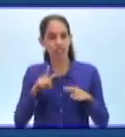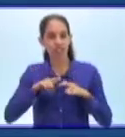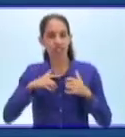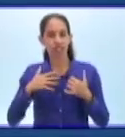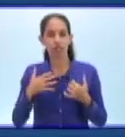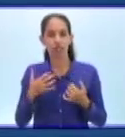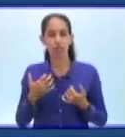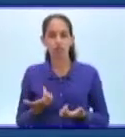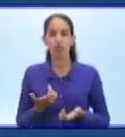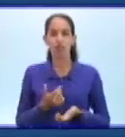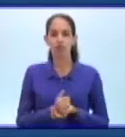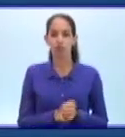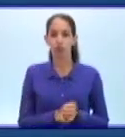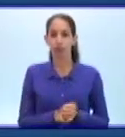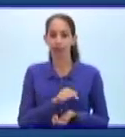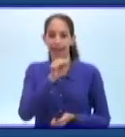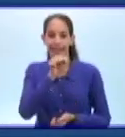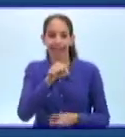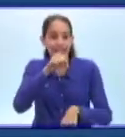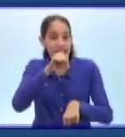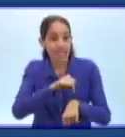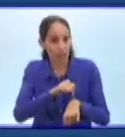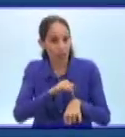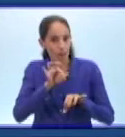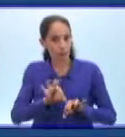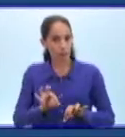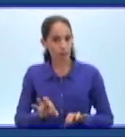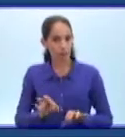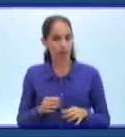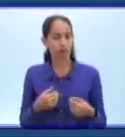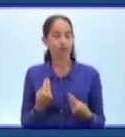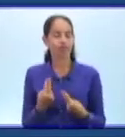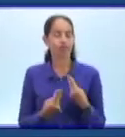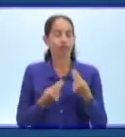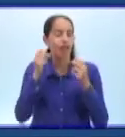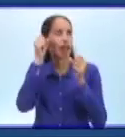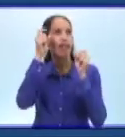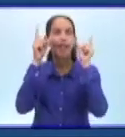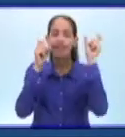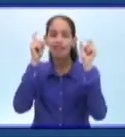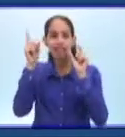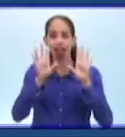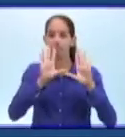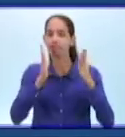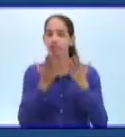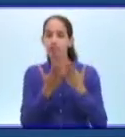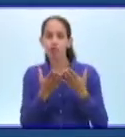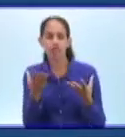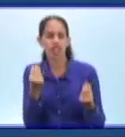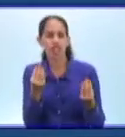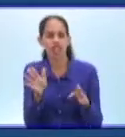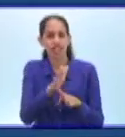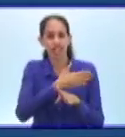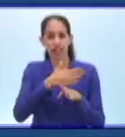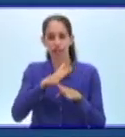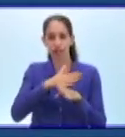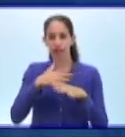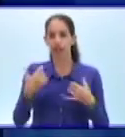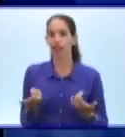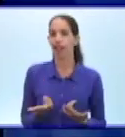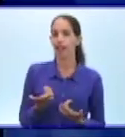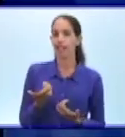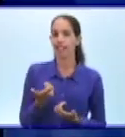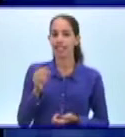poder en este momento donde me estoy poblando mi mente de ideas, de imágenes,